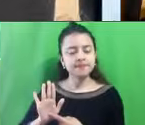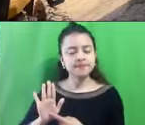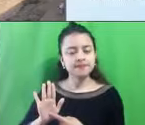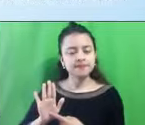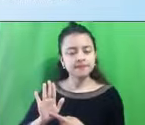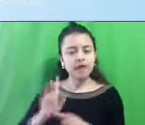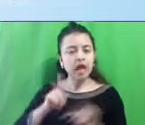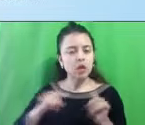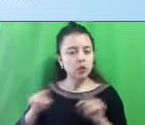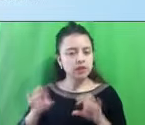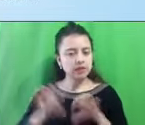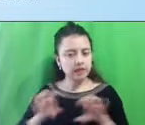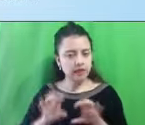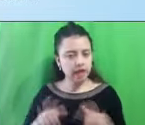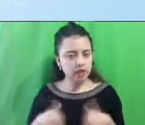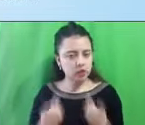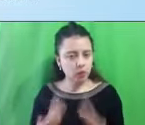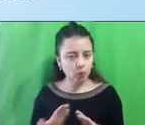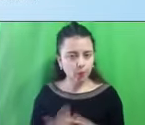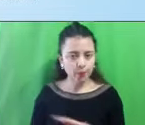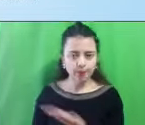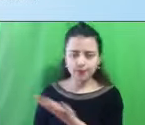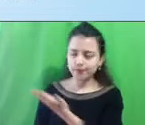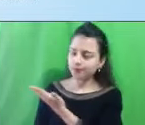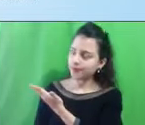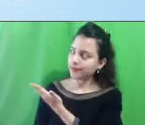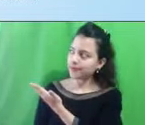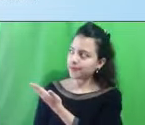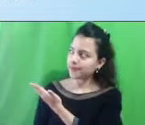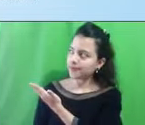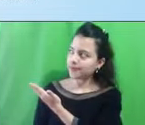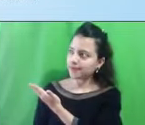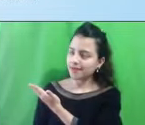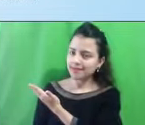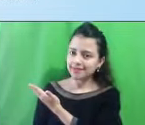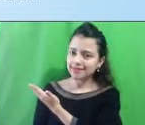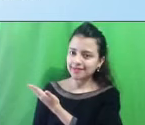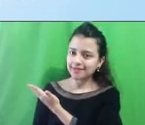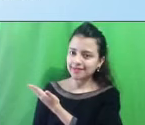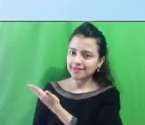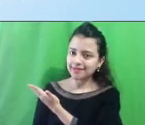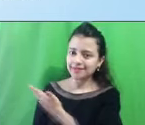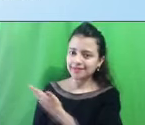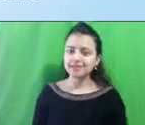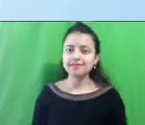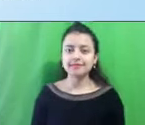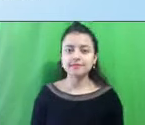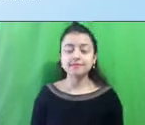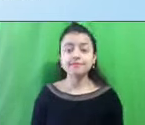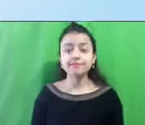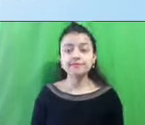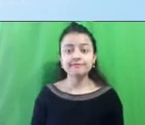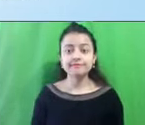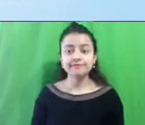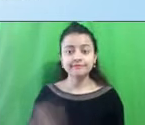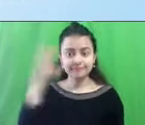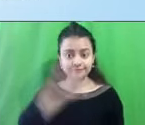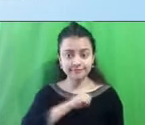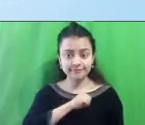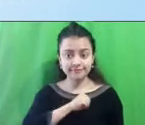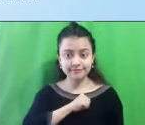actividades con nuestros recursos, como ha sido la reposición de redes, que encontramos que en muchos sectores del